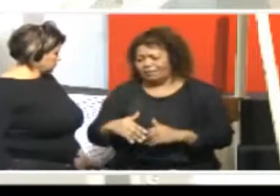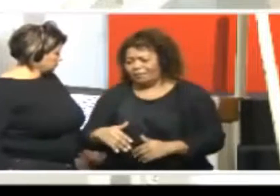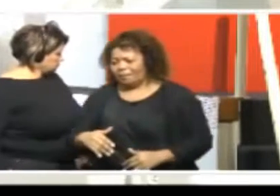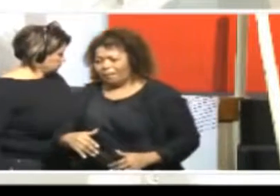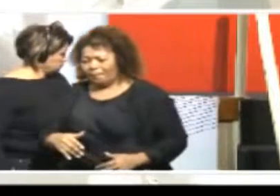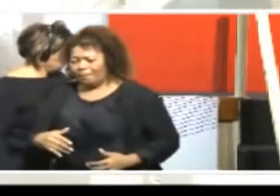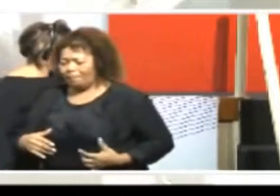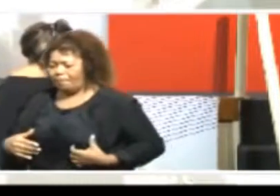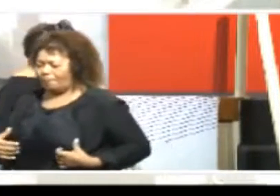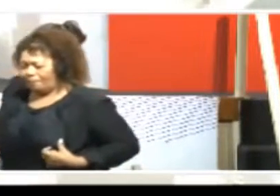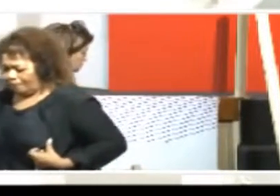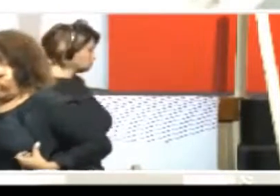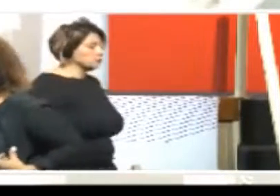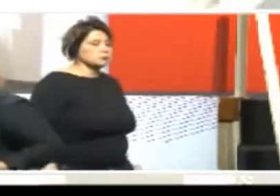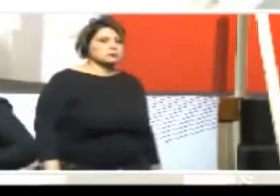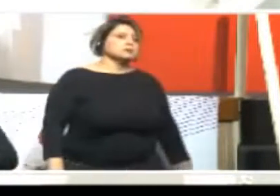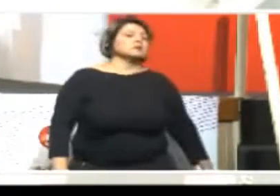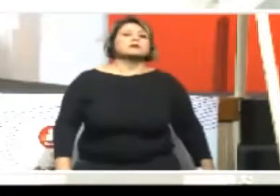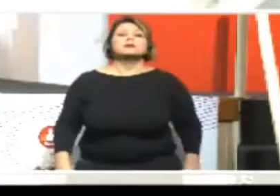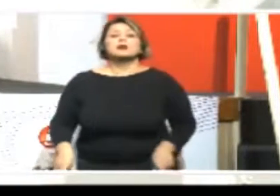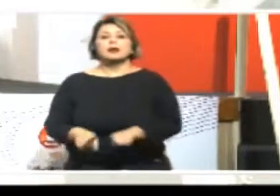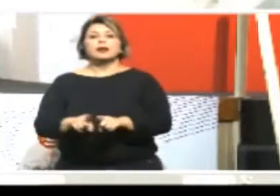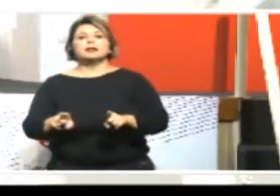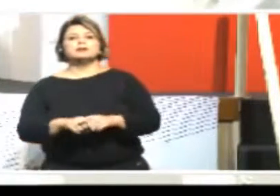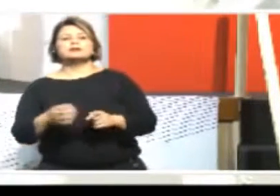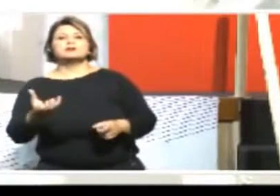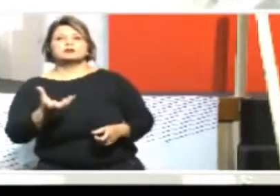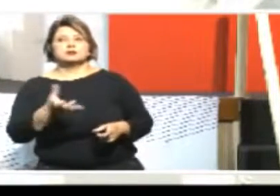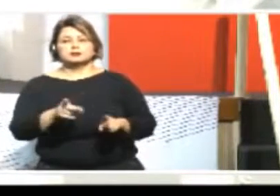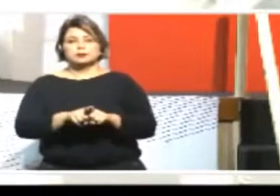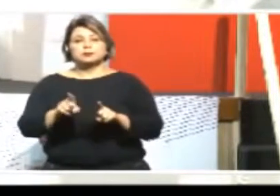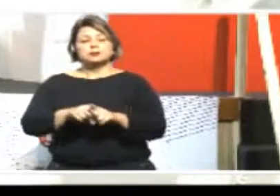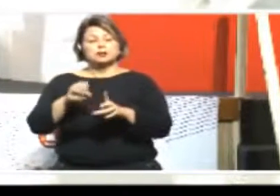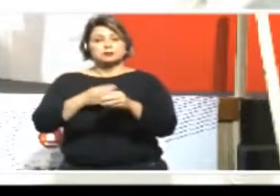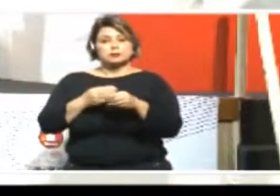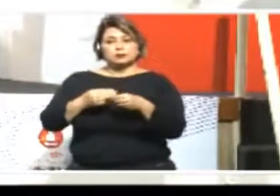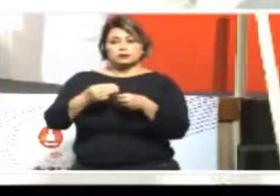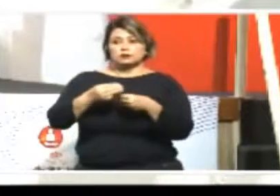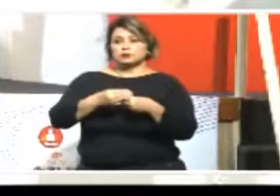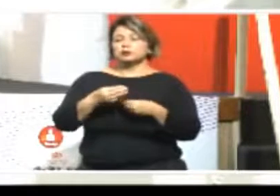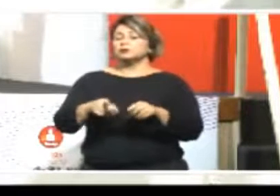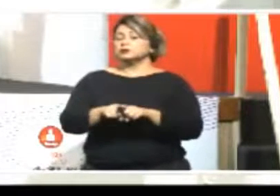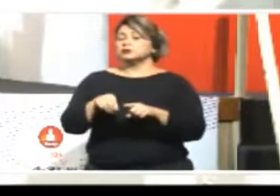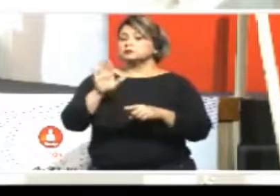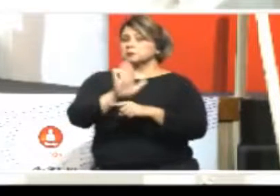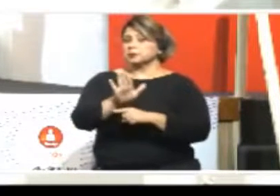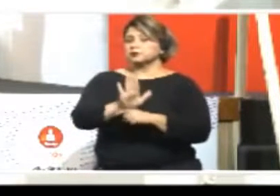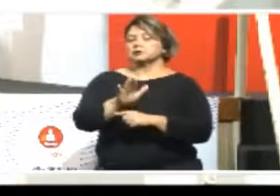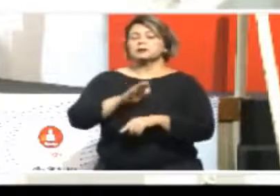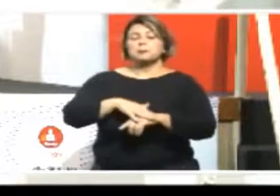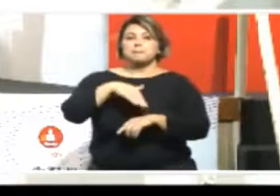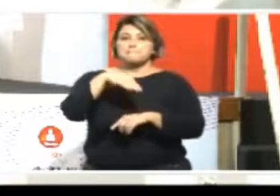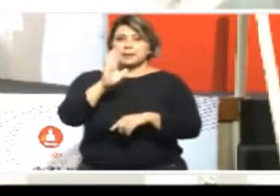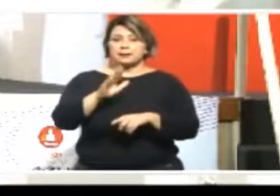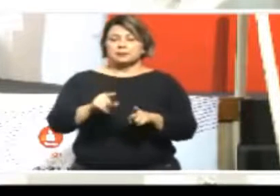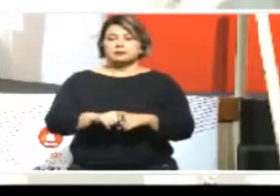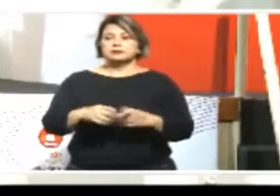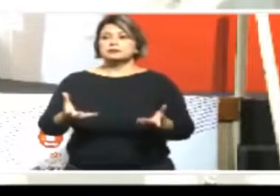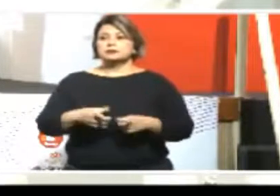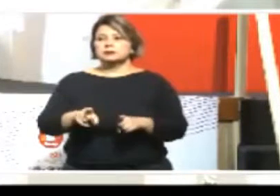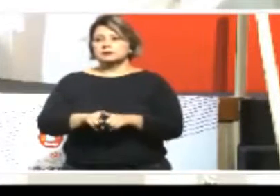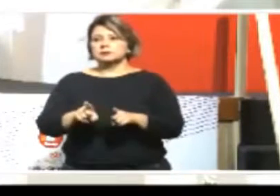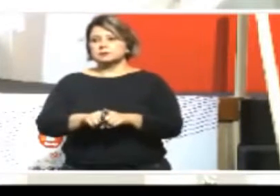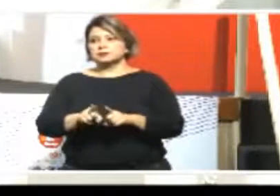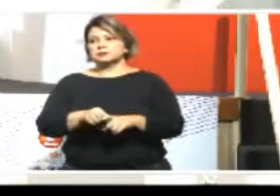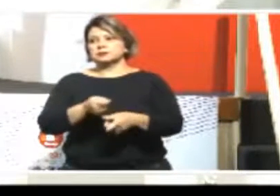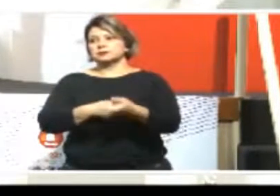social. Eso es lo que queremos, que el municipio invierta más. De igual manera, vimos que había muchísima oscilación en